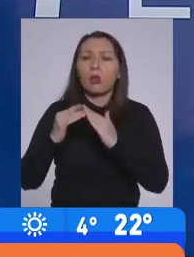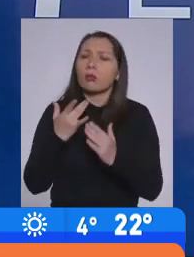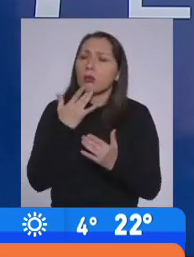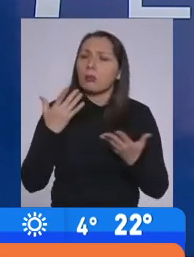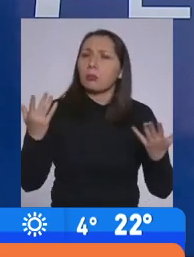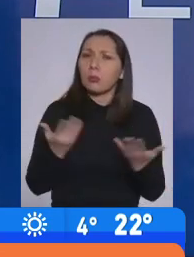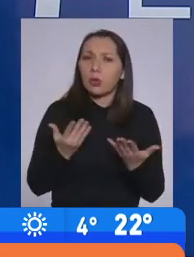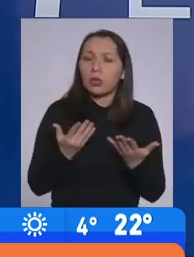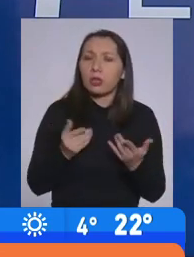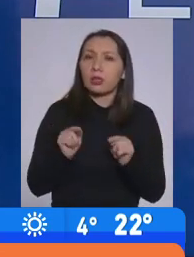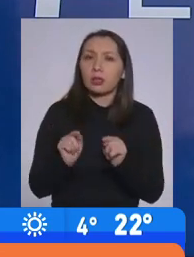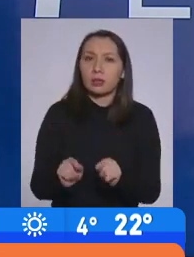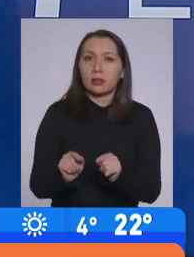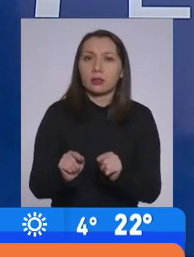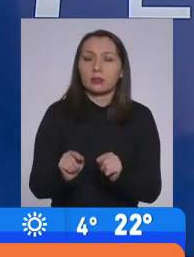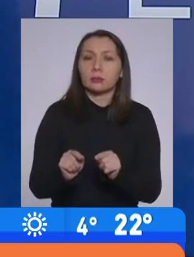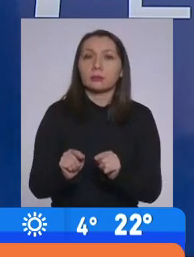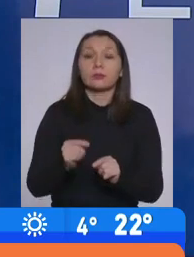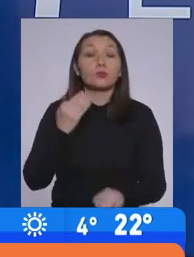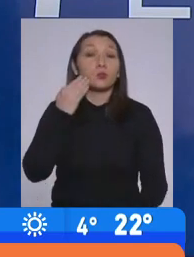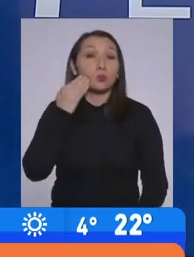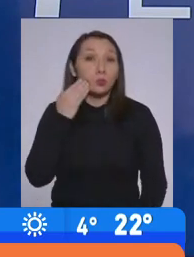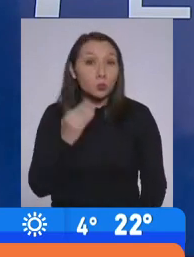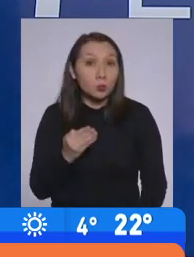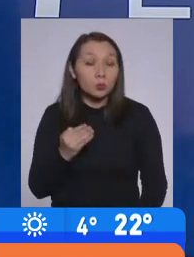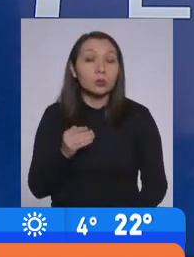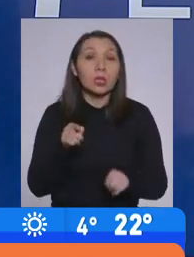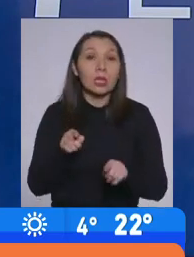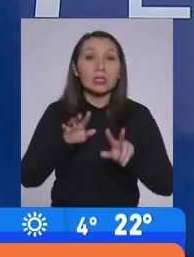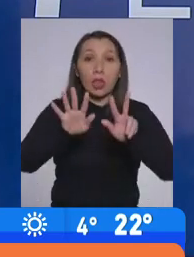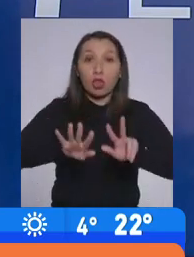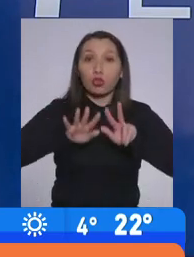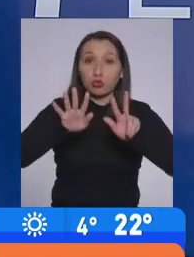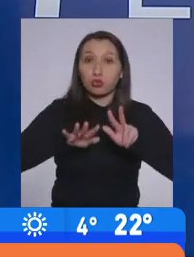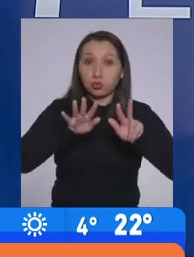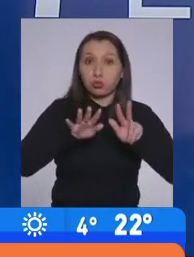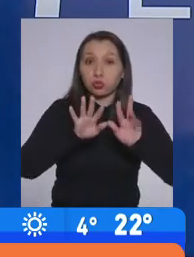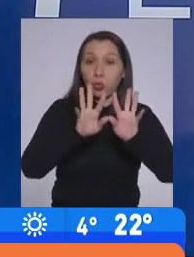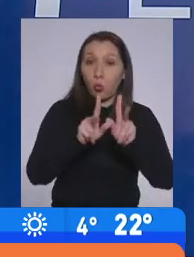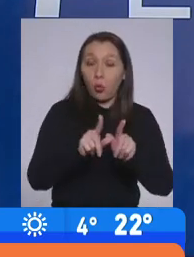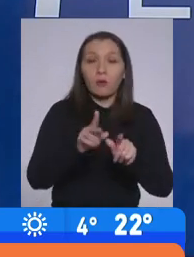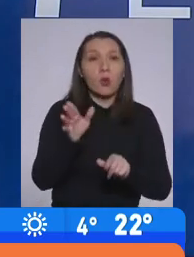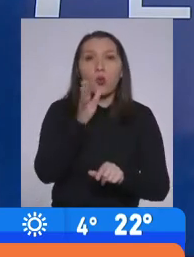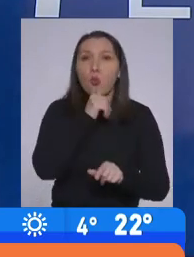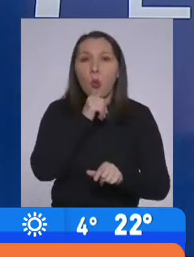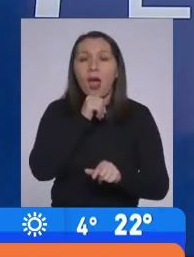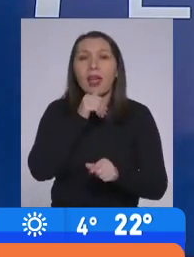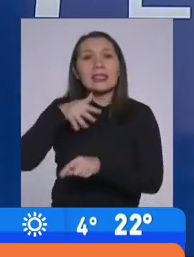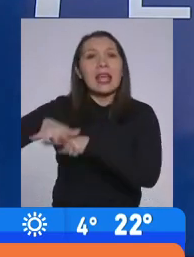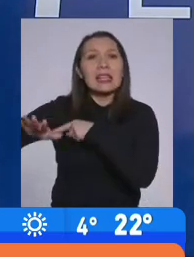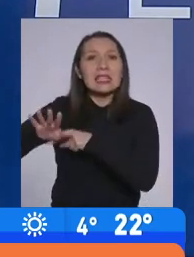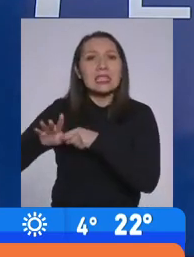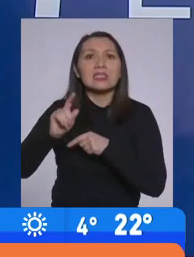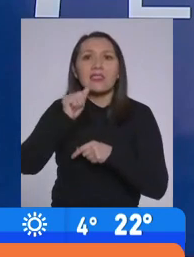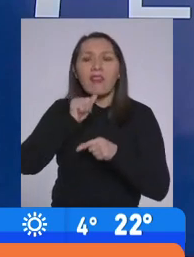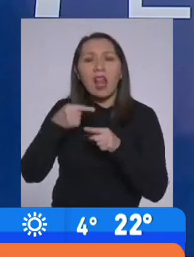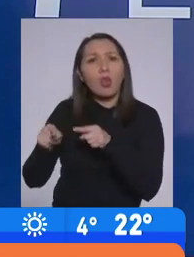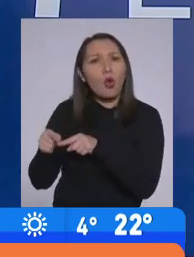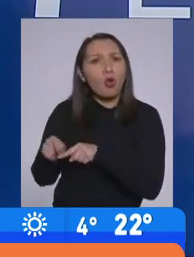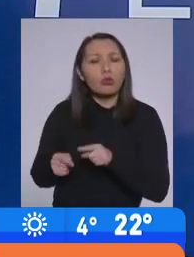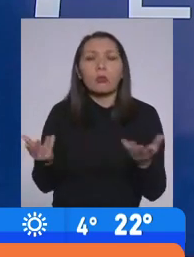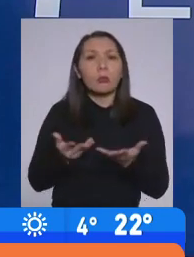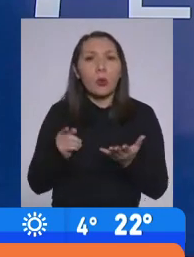qué el beneficio de estas 18 clubes no incluye a los 15 restantes